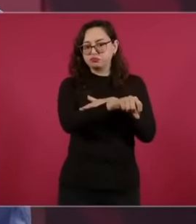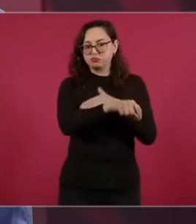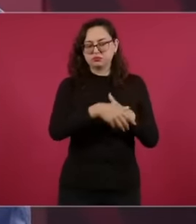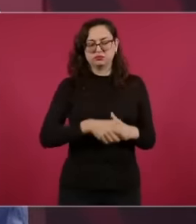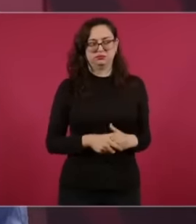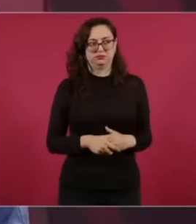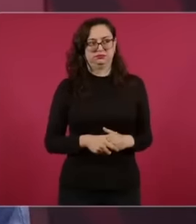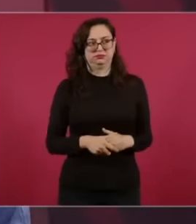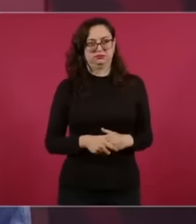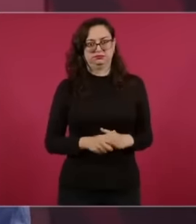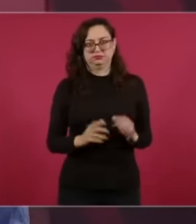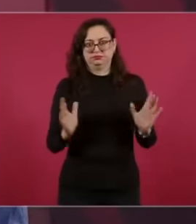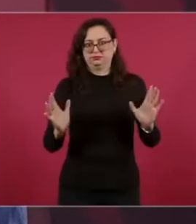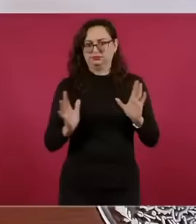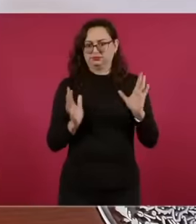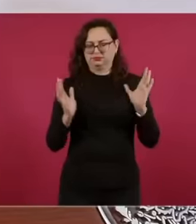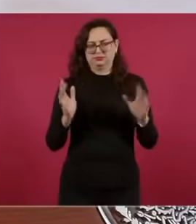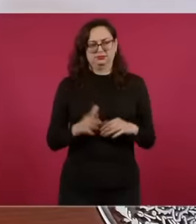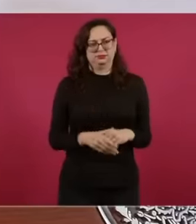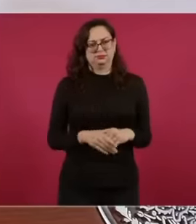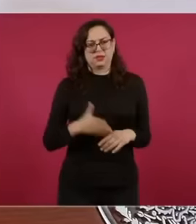que nos mande el expediente,